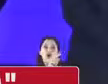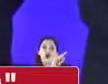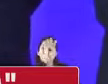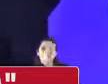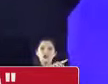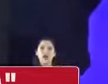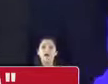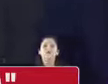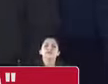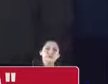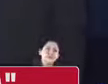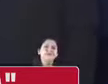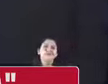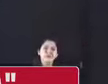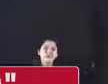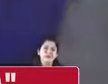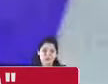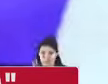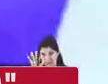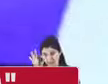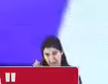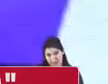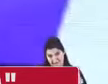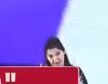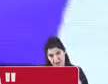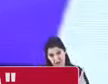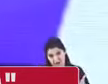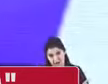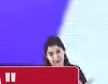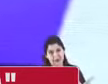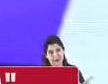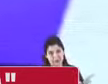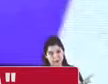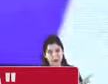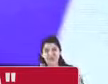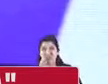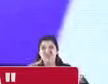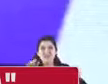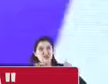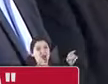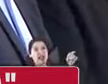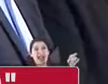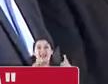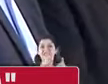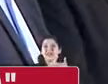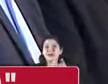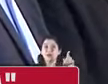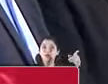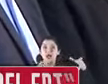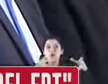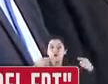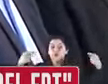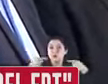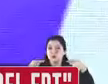piense en un minuto saben de qué estoy hablando no y esto hubiera sucedido en formación diputado de la oposición